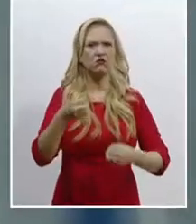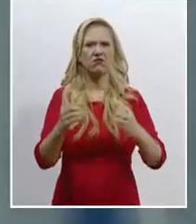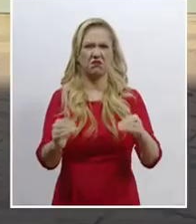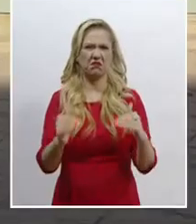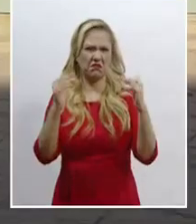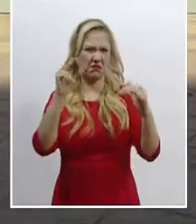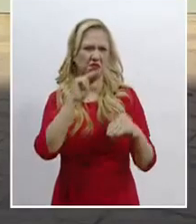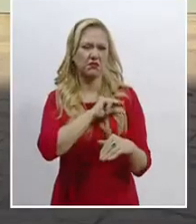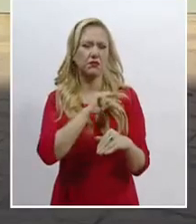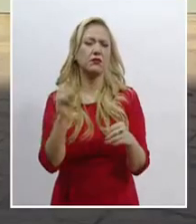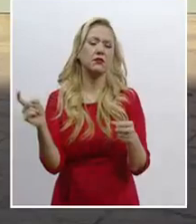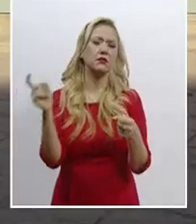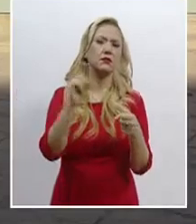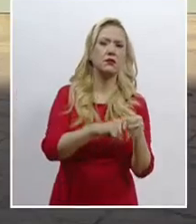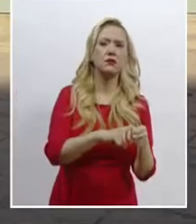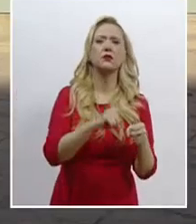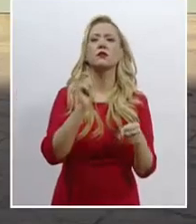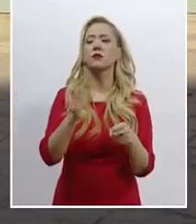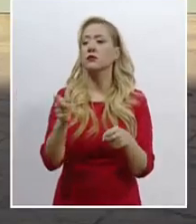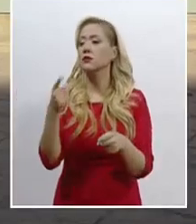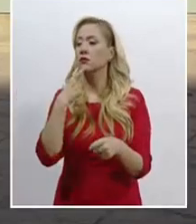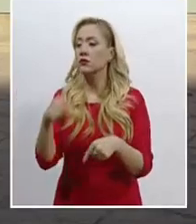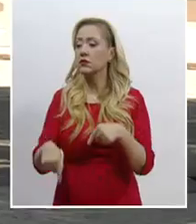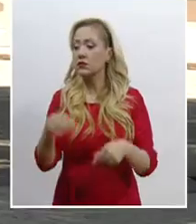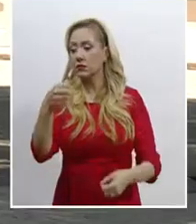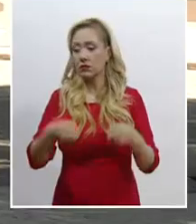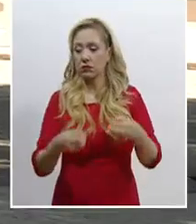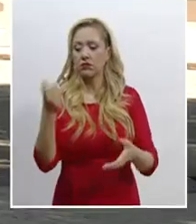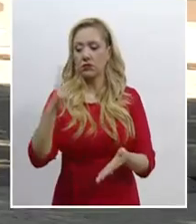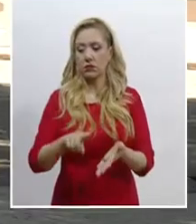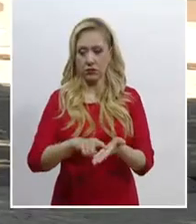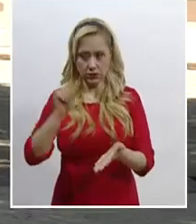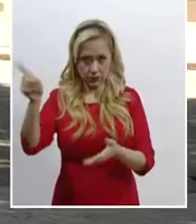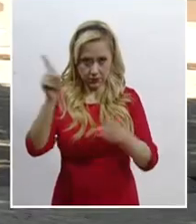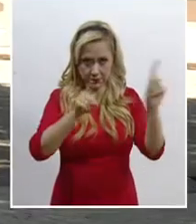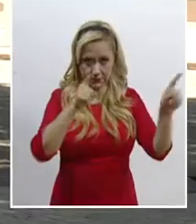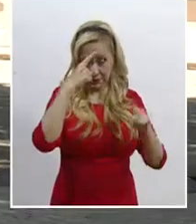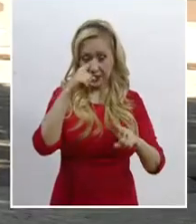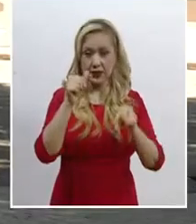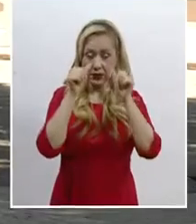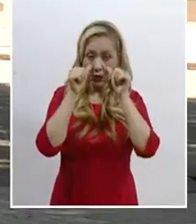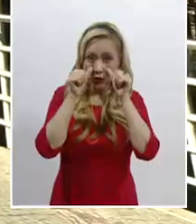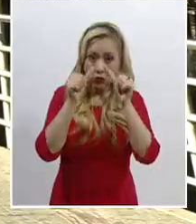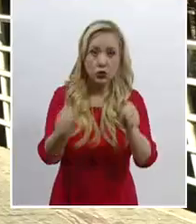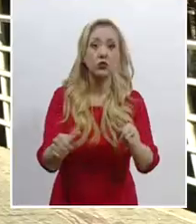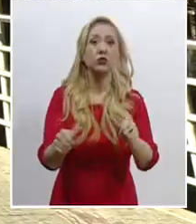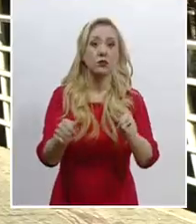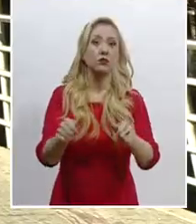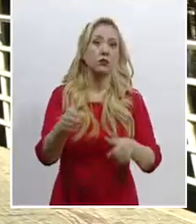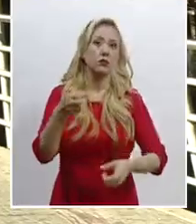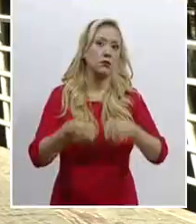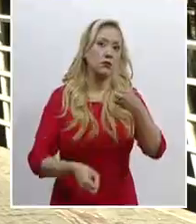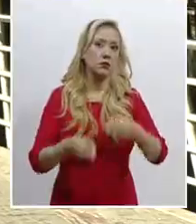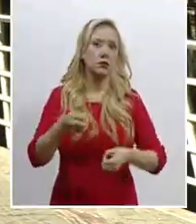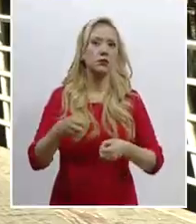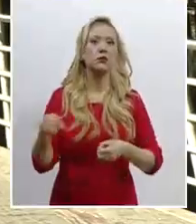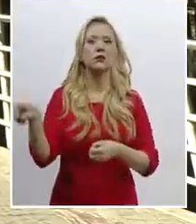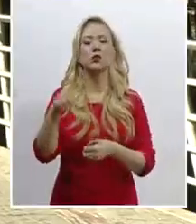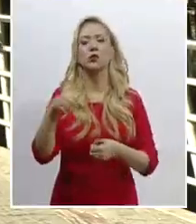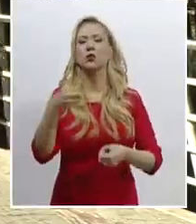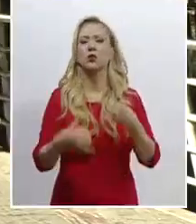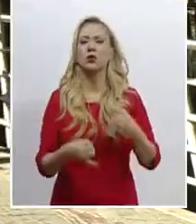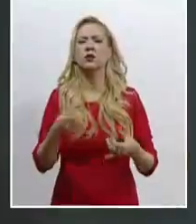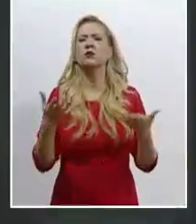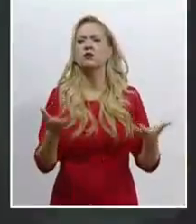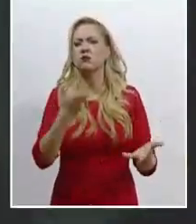alzada que sean adscritos por el Pleno atendiendo a las necesidades para la impartición de justicia. Los jueces de distrito del sistema penal